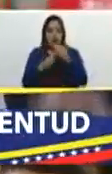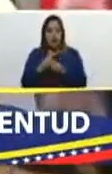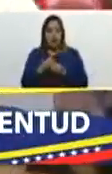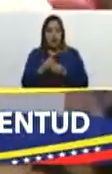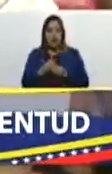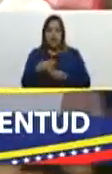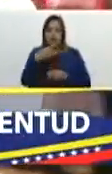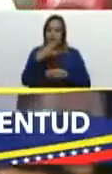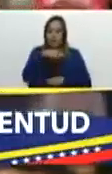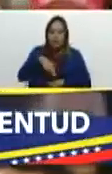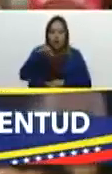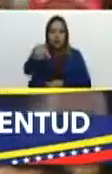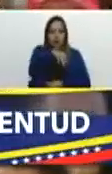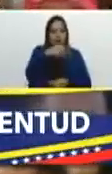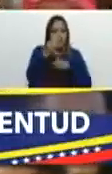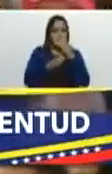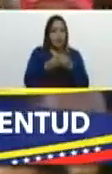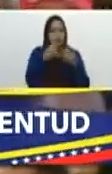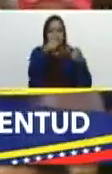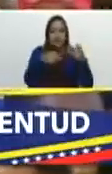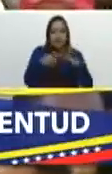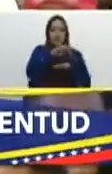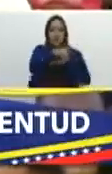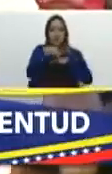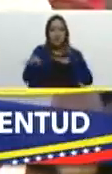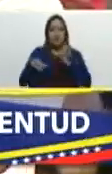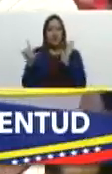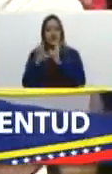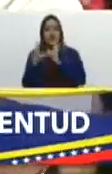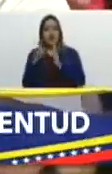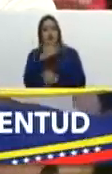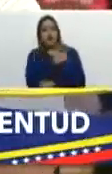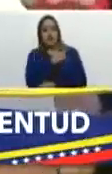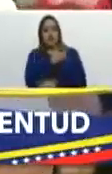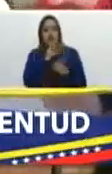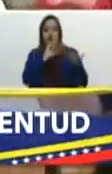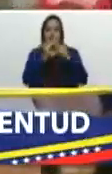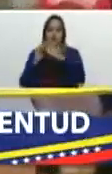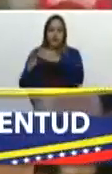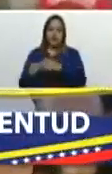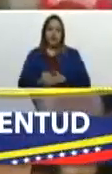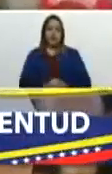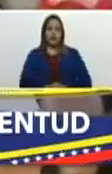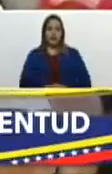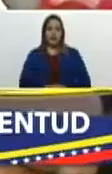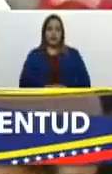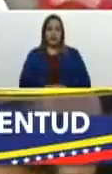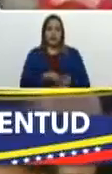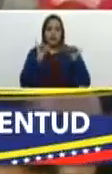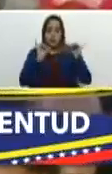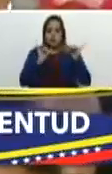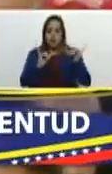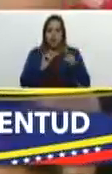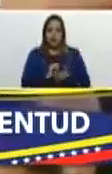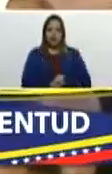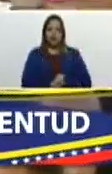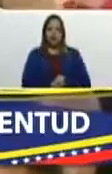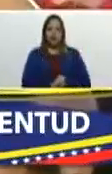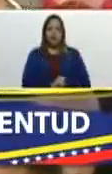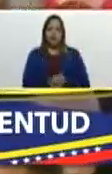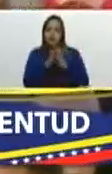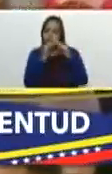nuestros estados, desde los distintos municipios, desde el liceo, desde las universidades, desde la comunidad. Y es por eso que en medio de todas